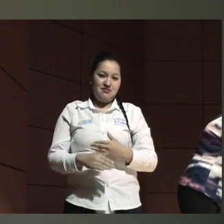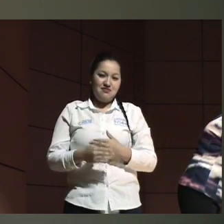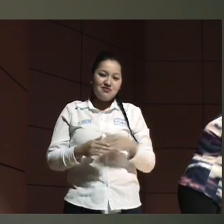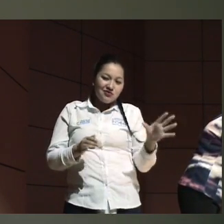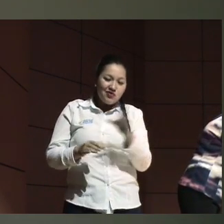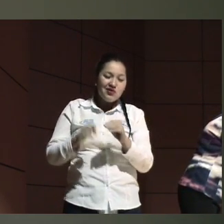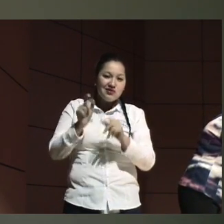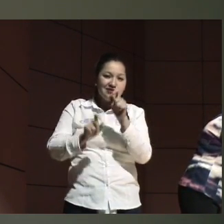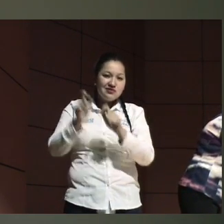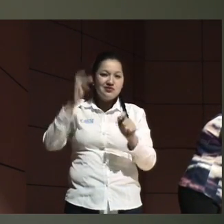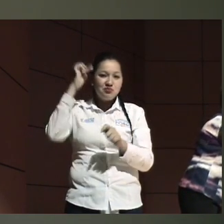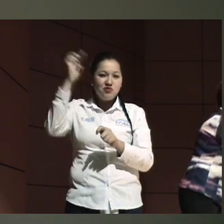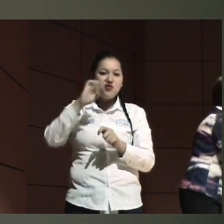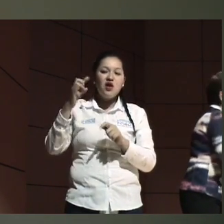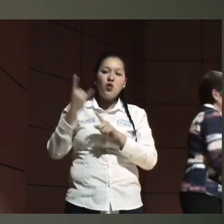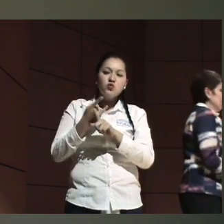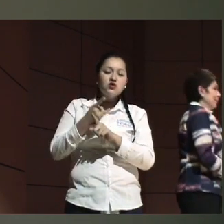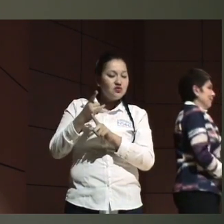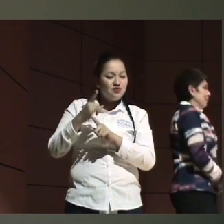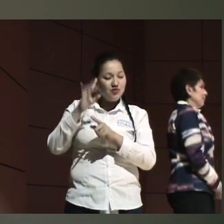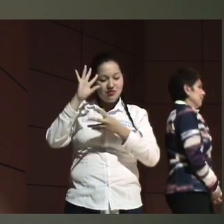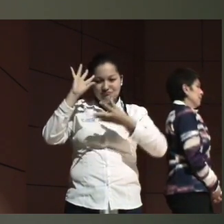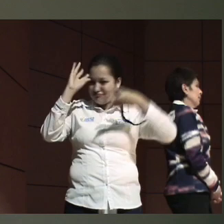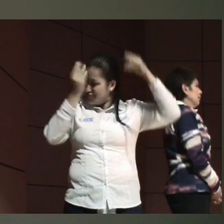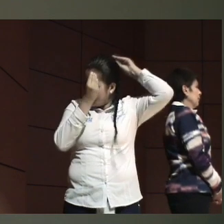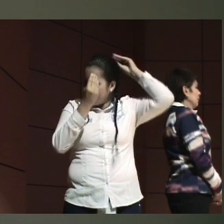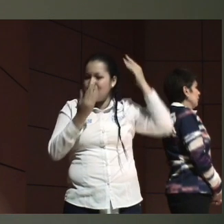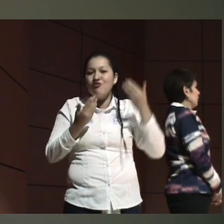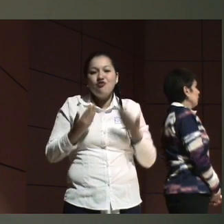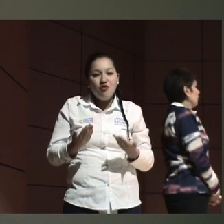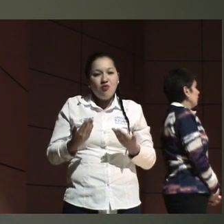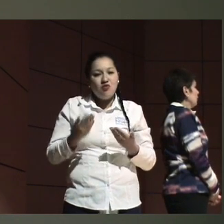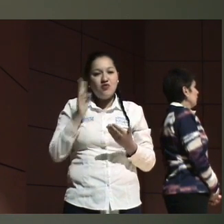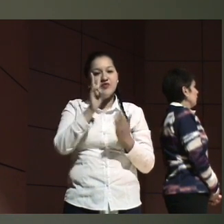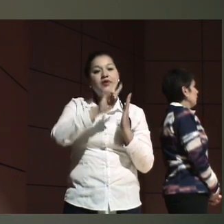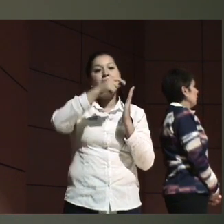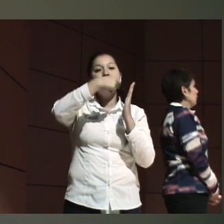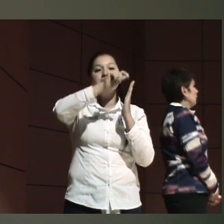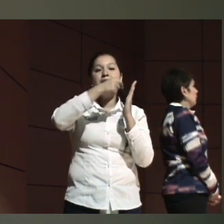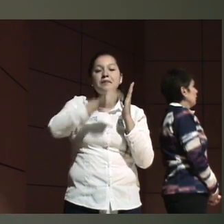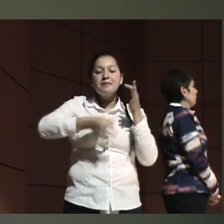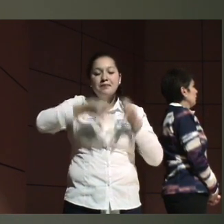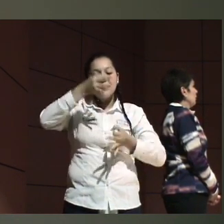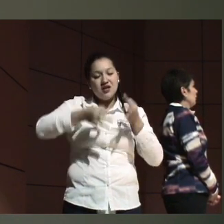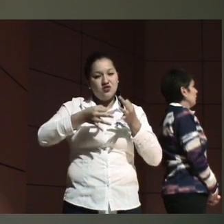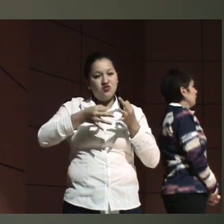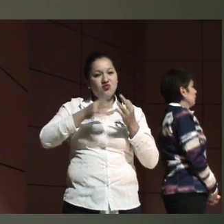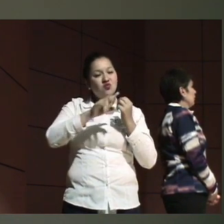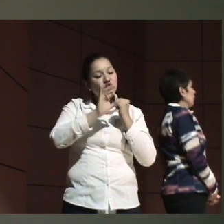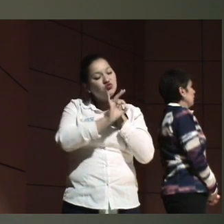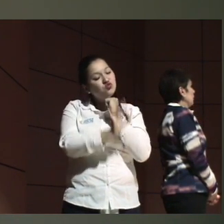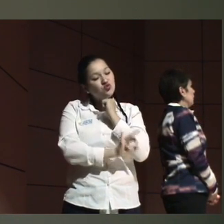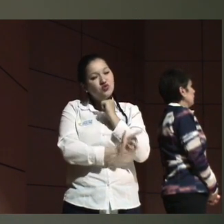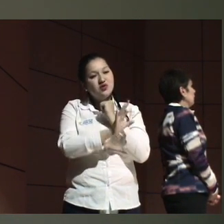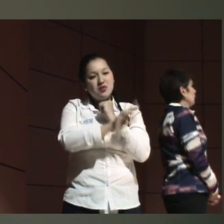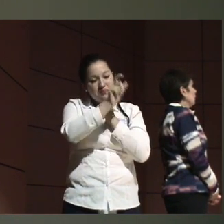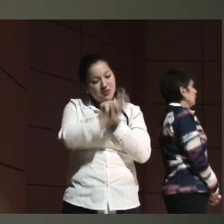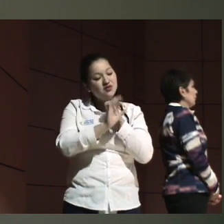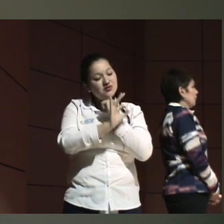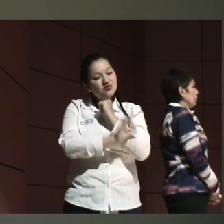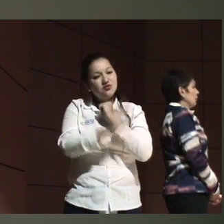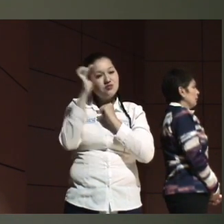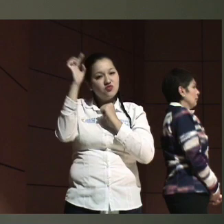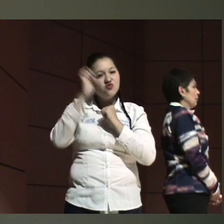pero también pensar la oportunidad o ver al perito en psicología como justamente la persona que puede entrar a hacer